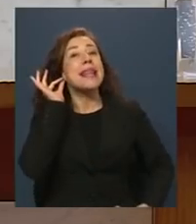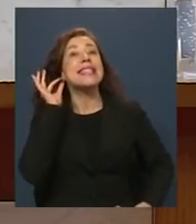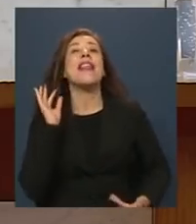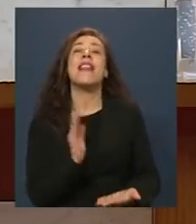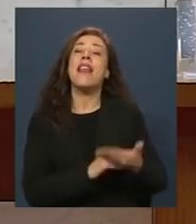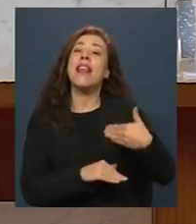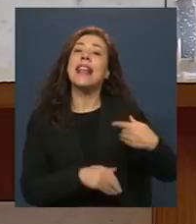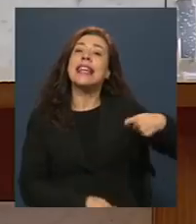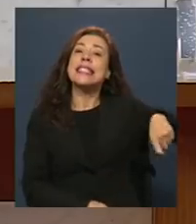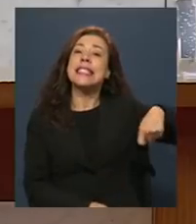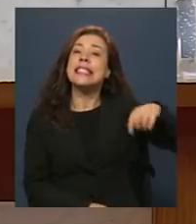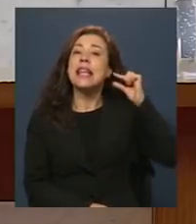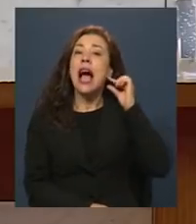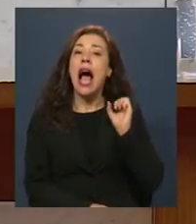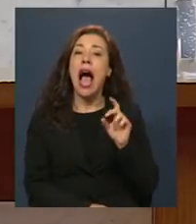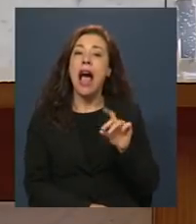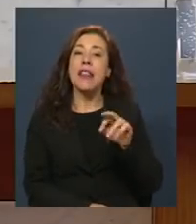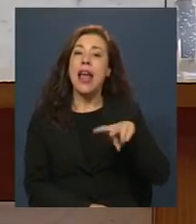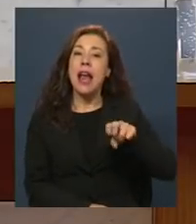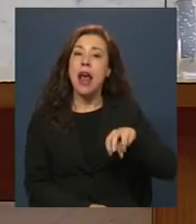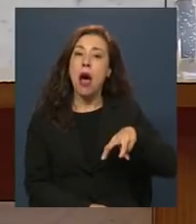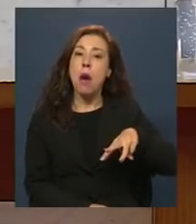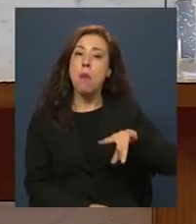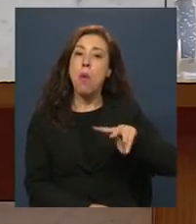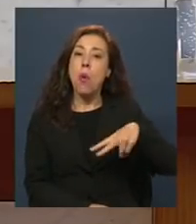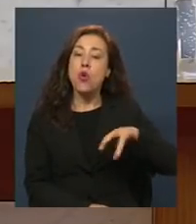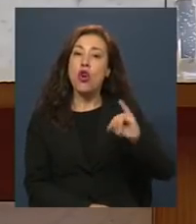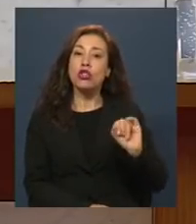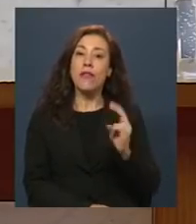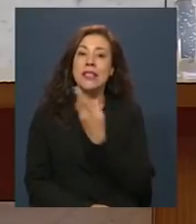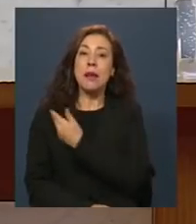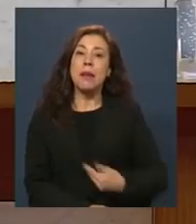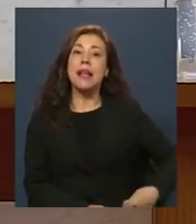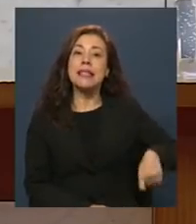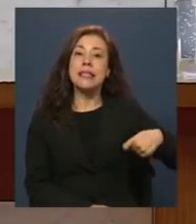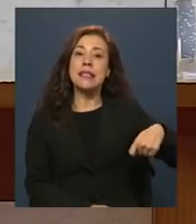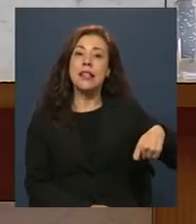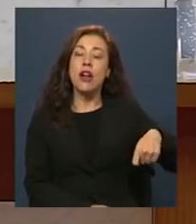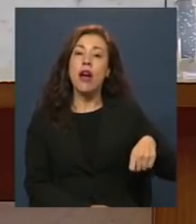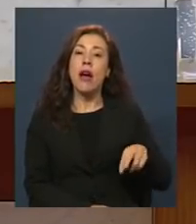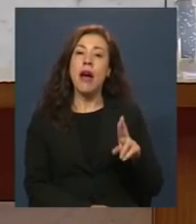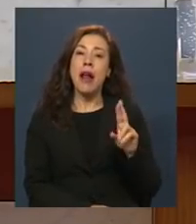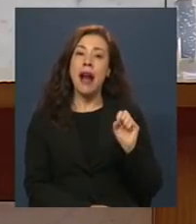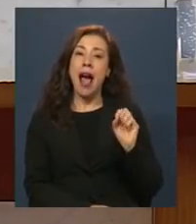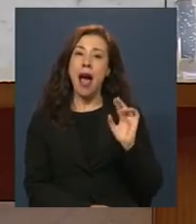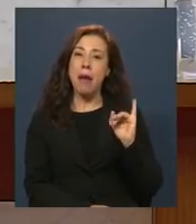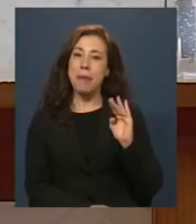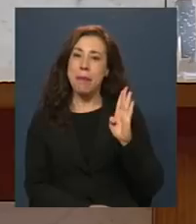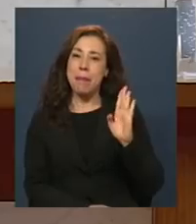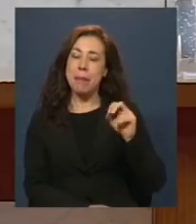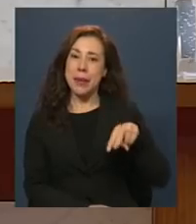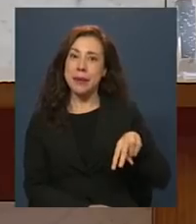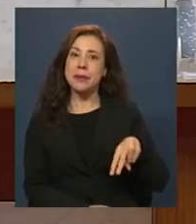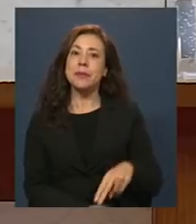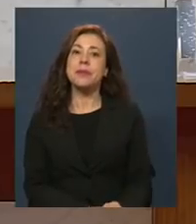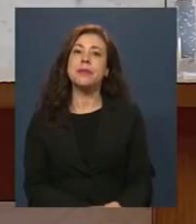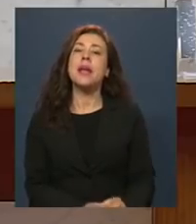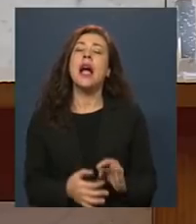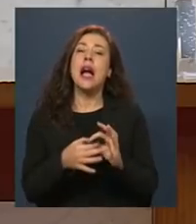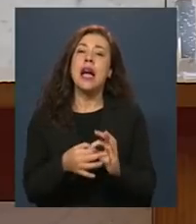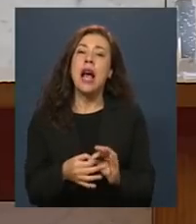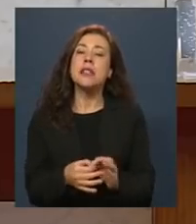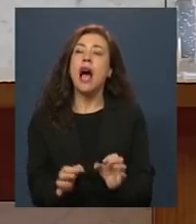entonces, la senadora Adriana Muñoz, y de su vicepresidente, el senador Rabindranath Quinteros. Gracias al